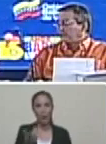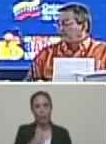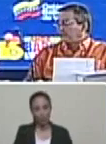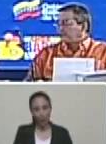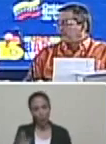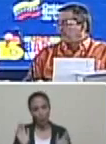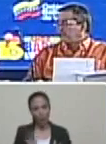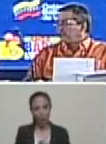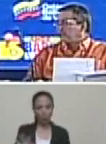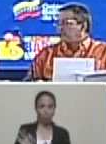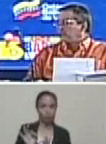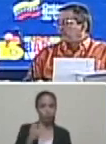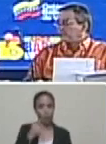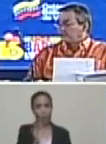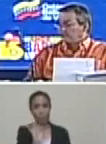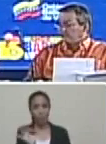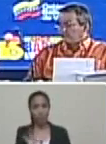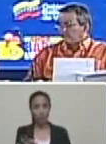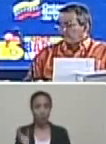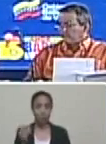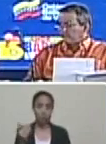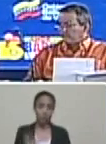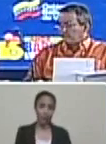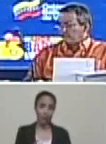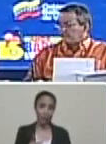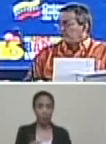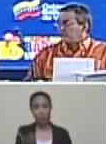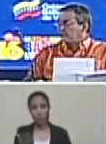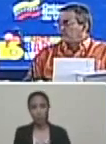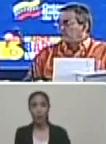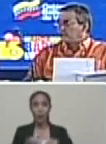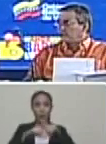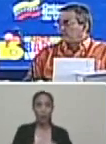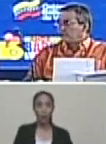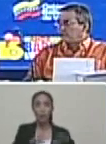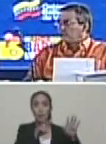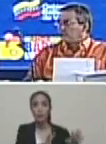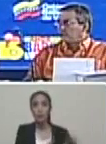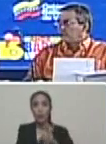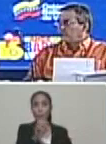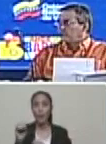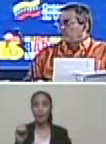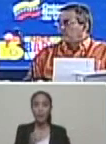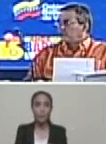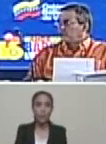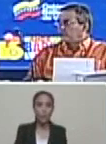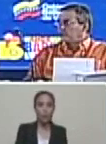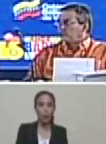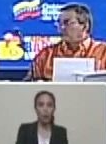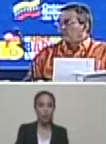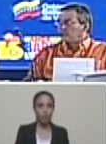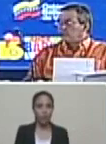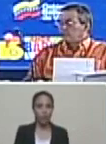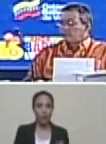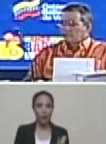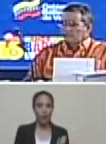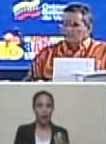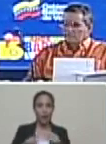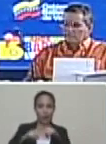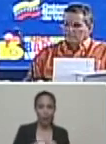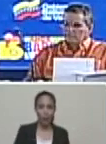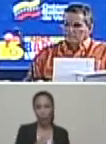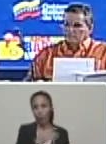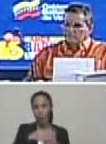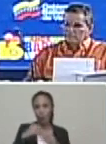a tomarlo como promedio. ¿Ustedes saben cuánto da? 720 millones de exámenes. Nos da la bicoca